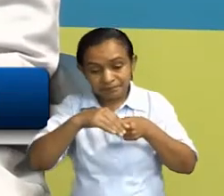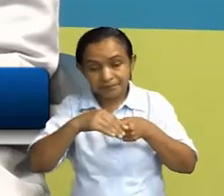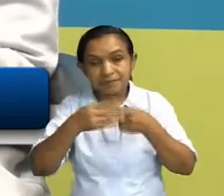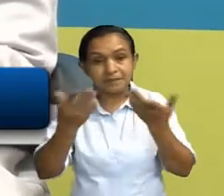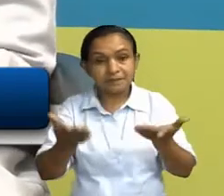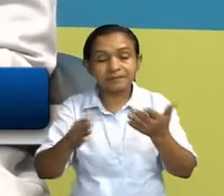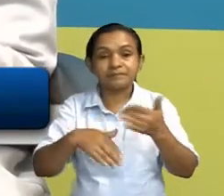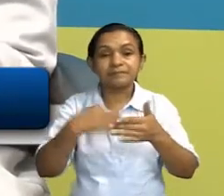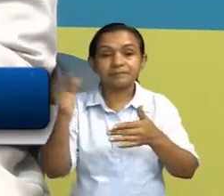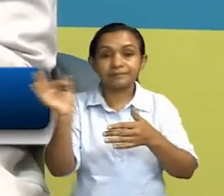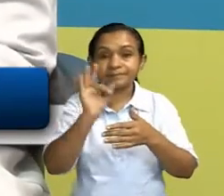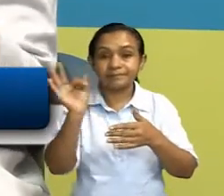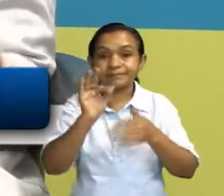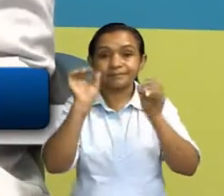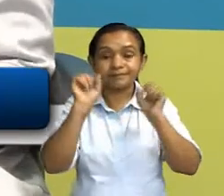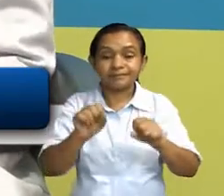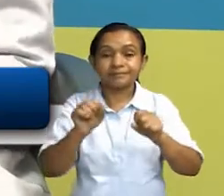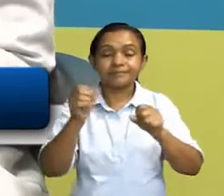y de esta forma